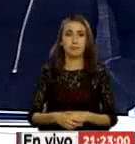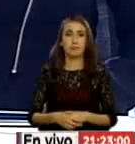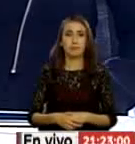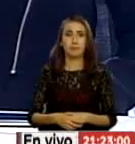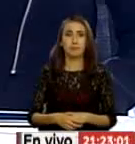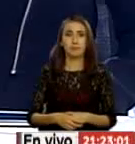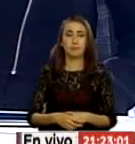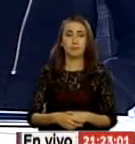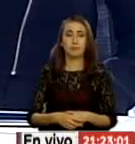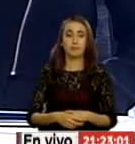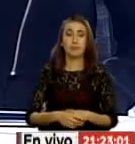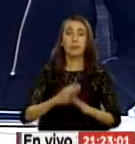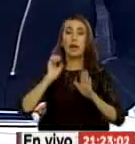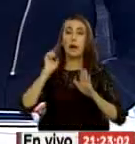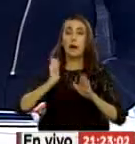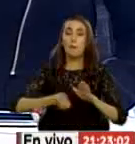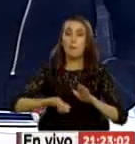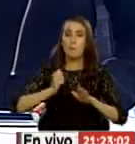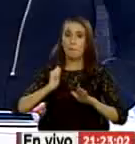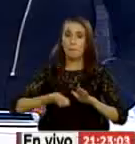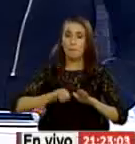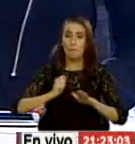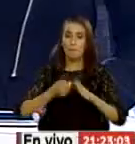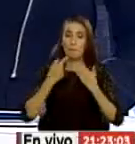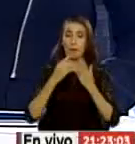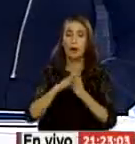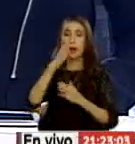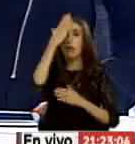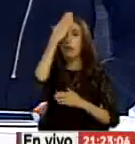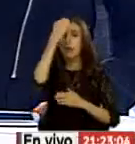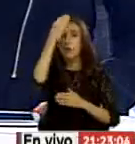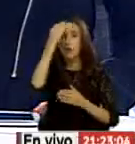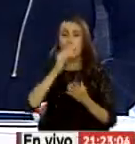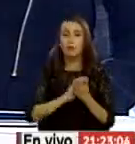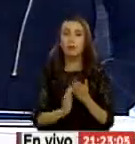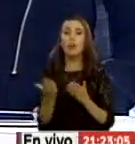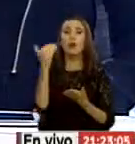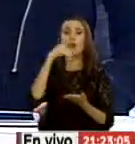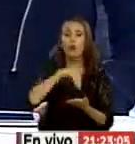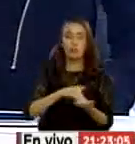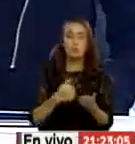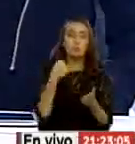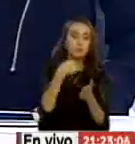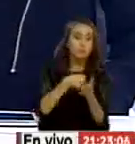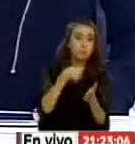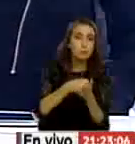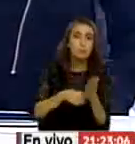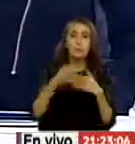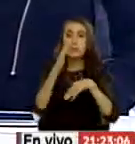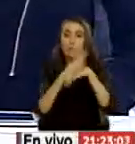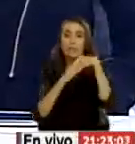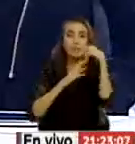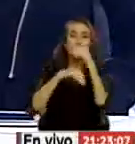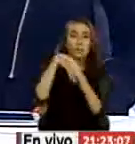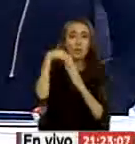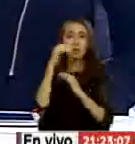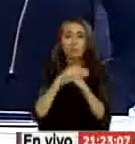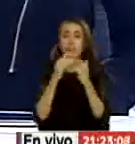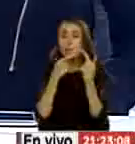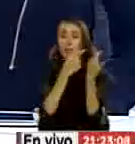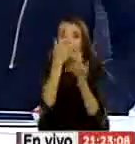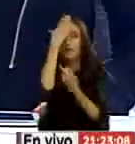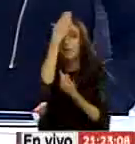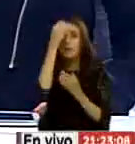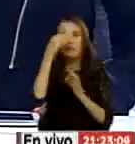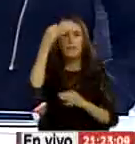Eduardo Franco Lora, abogado del vicepresidente Jorge Glass, insiste en la inocencia de su defendido. El jurista afirma que la fiscalía no